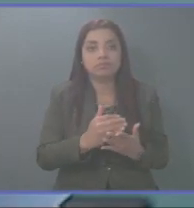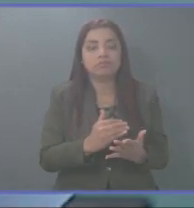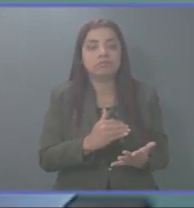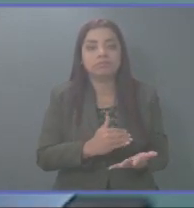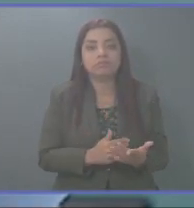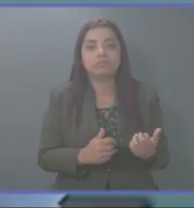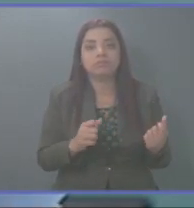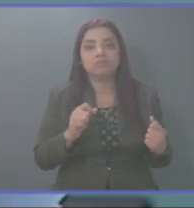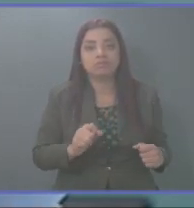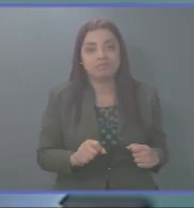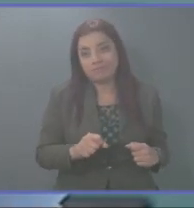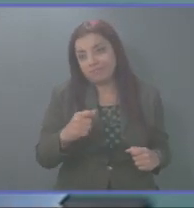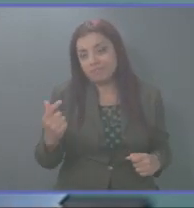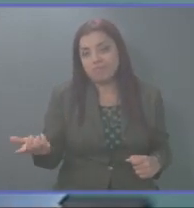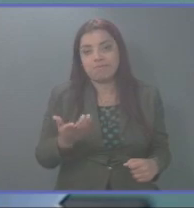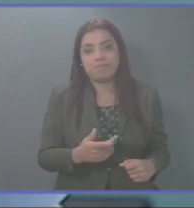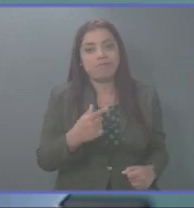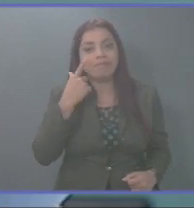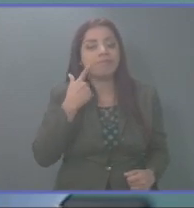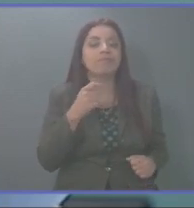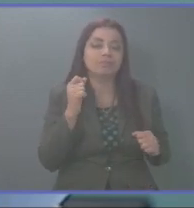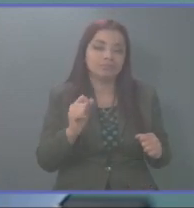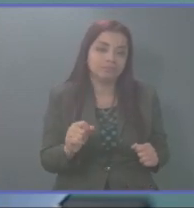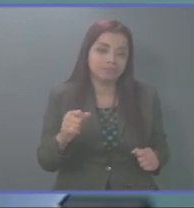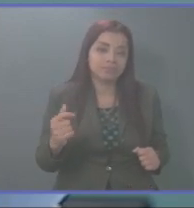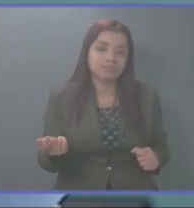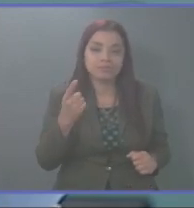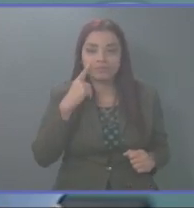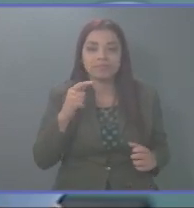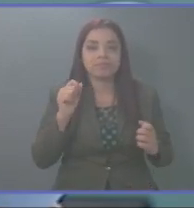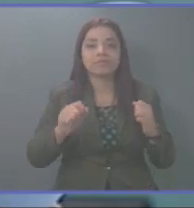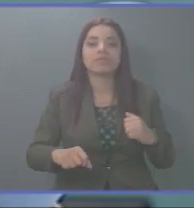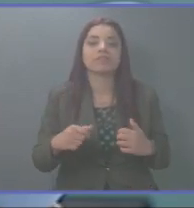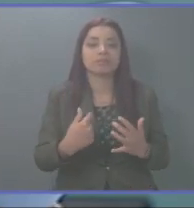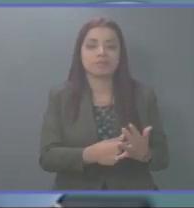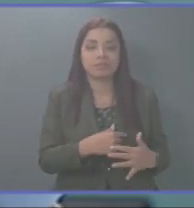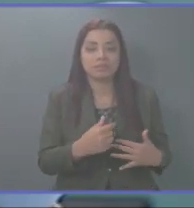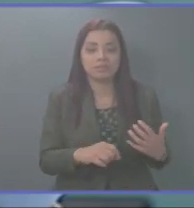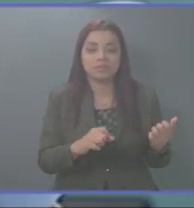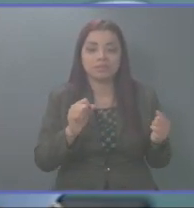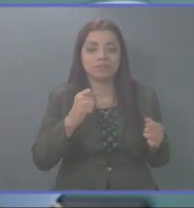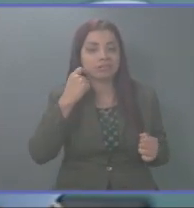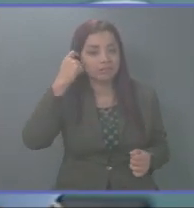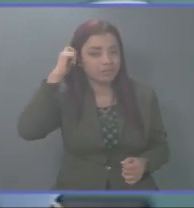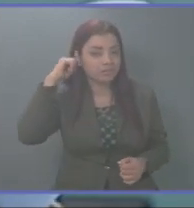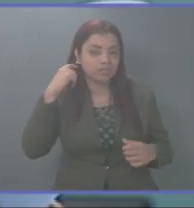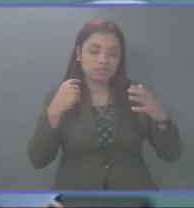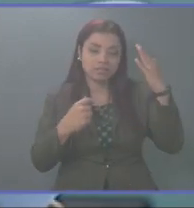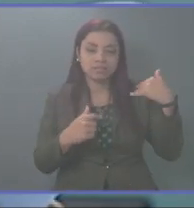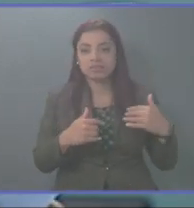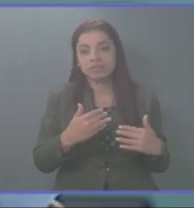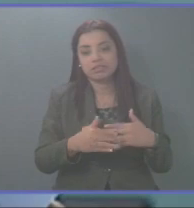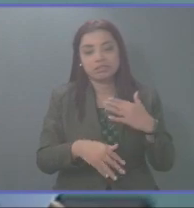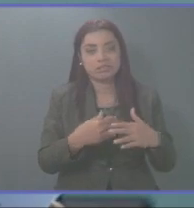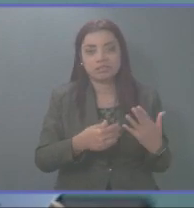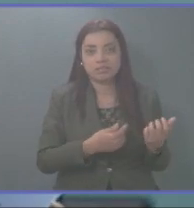depuración y corrección del padrón electoral, este deberá estar a disposición de los y las ciudadanas en la página electrónica del tribunal y se seguirán